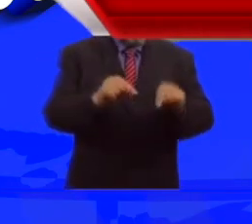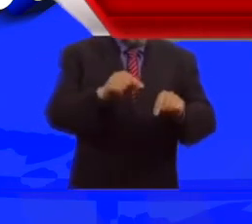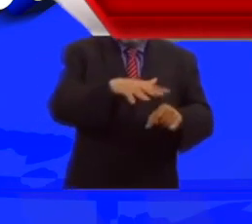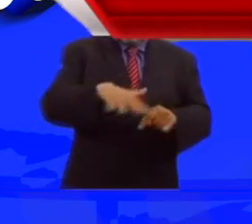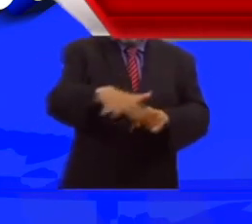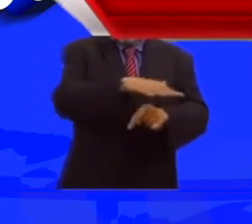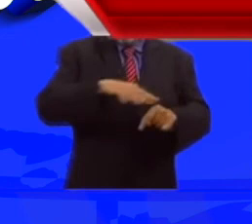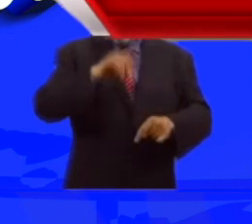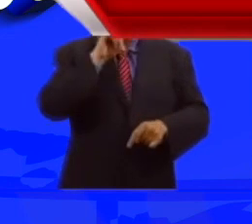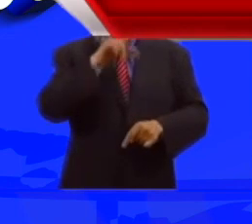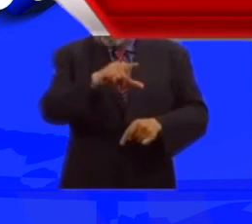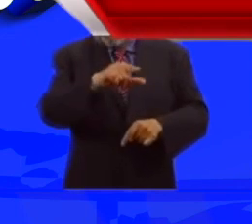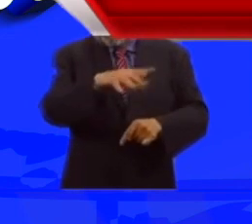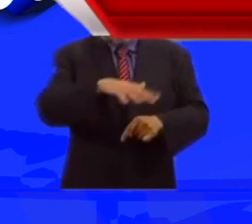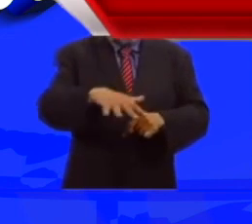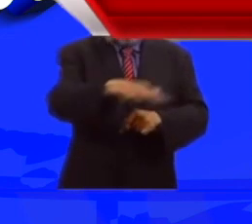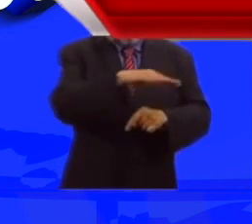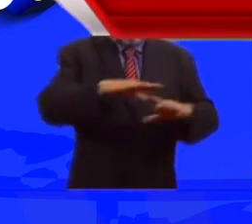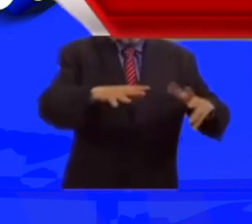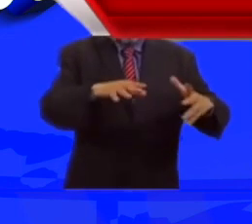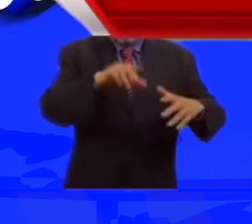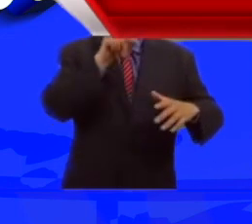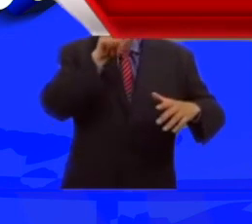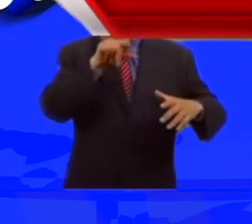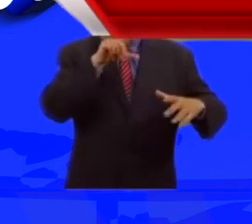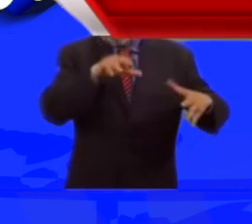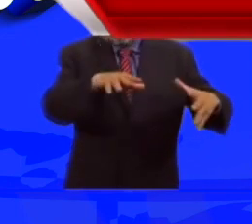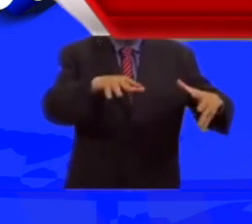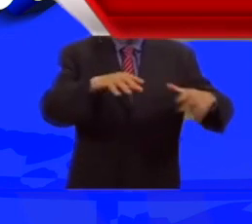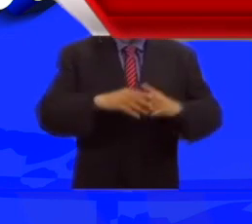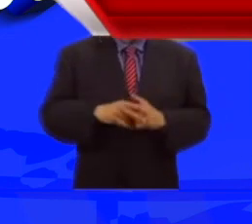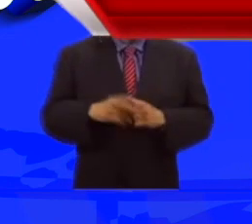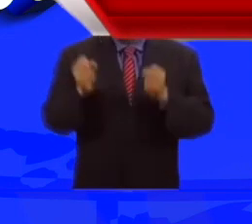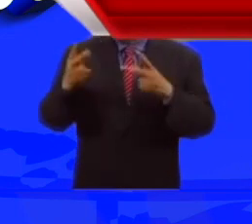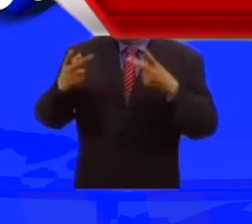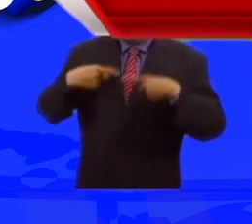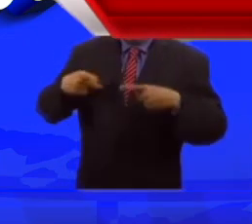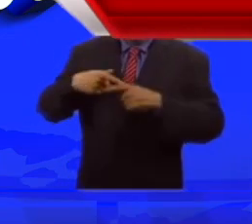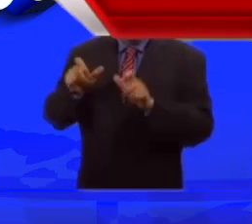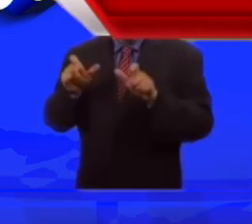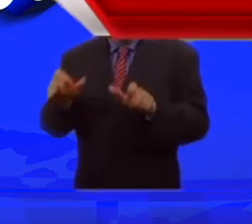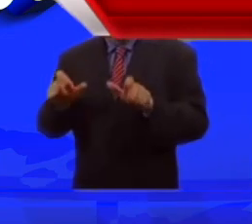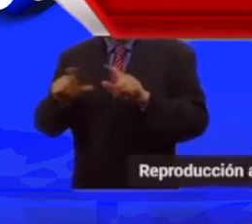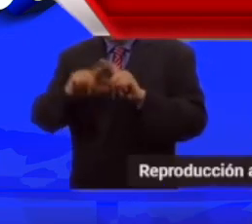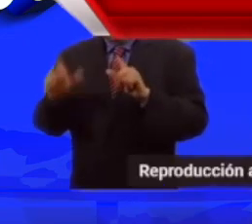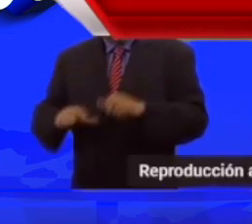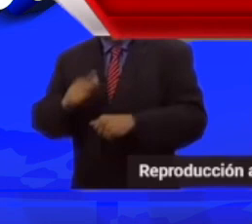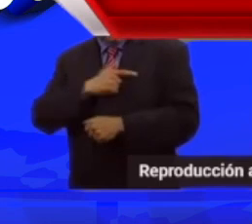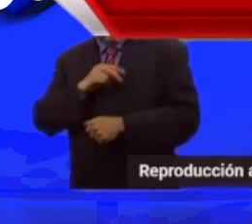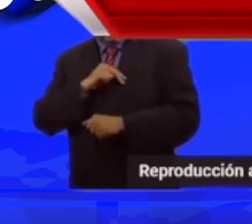Son muchos los elementos de la Guardia Nacional que están en Jalisco. Además,